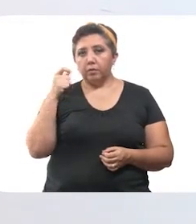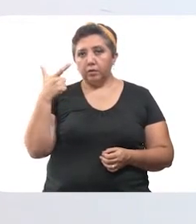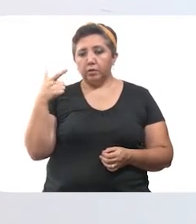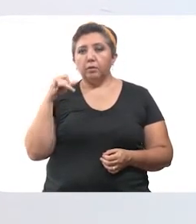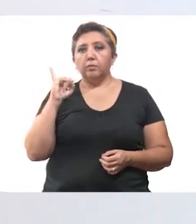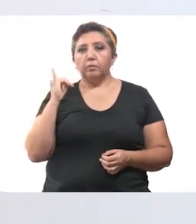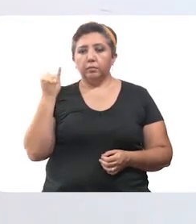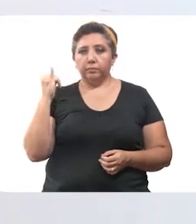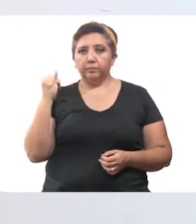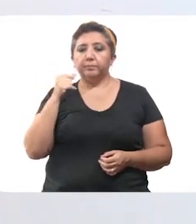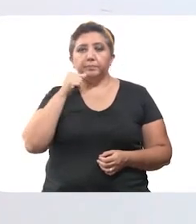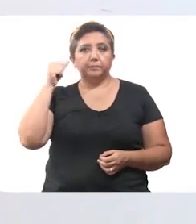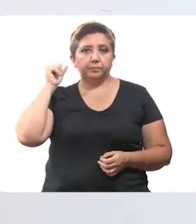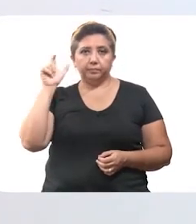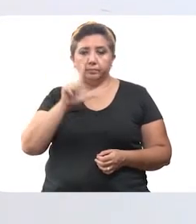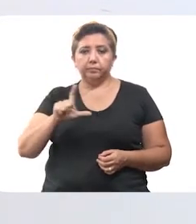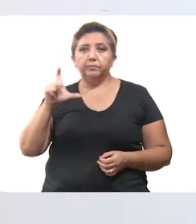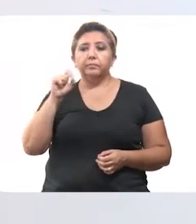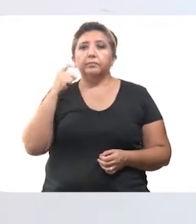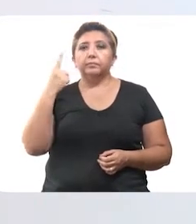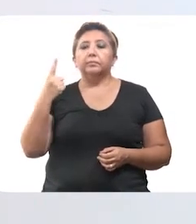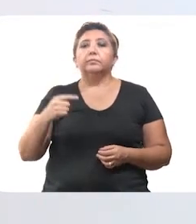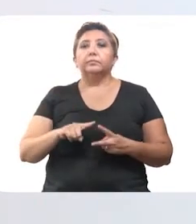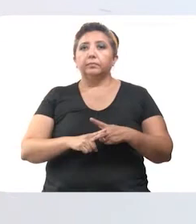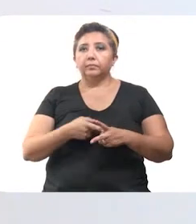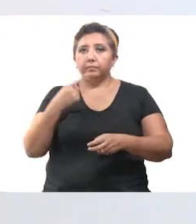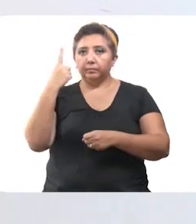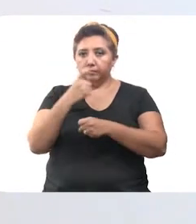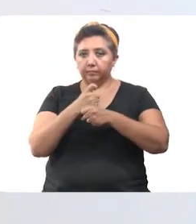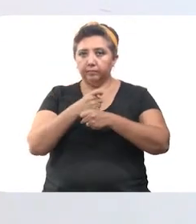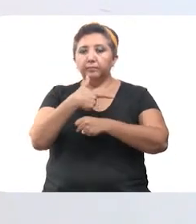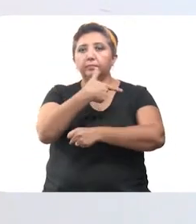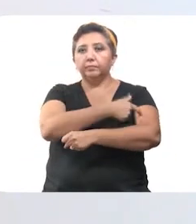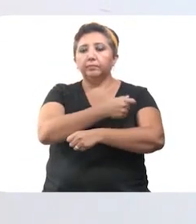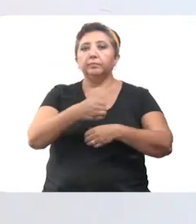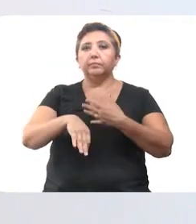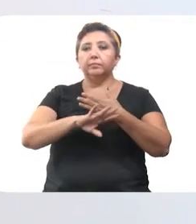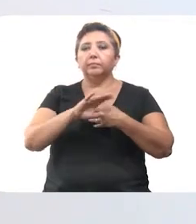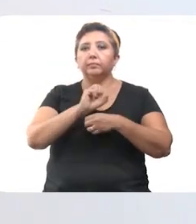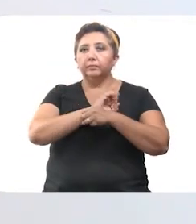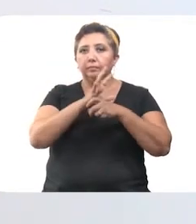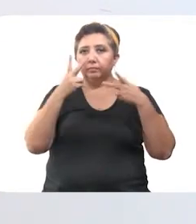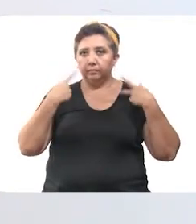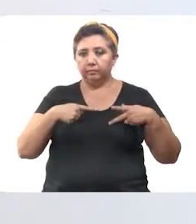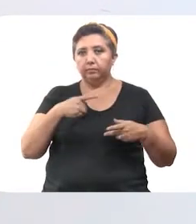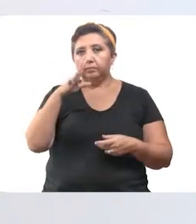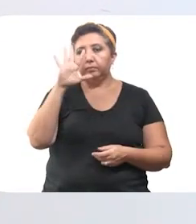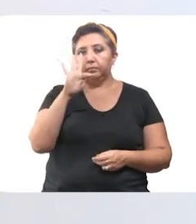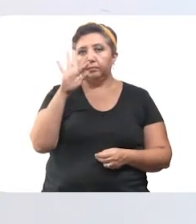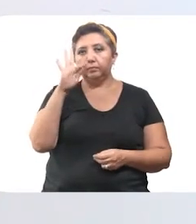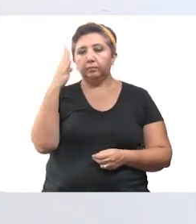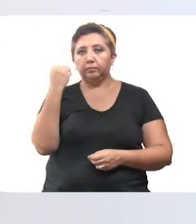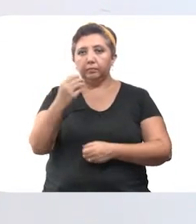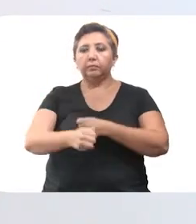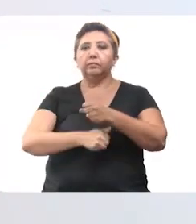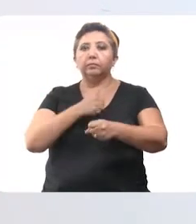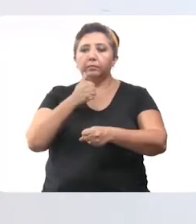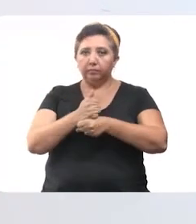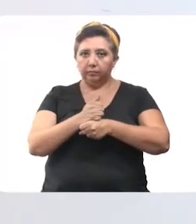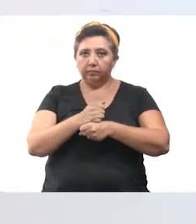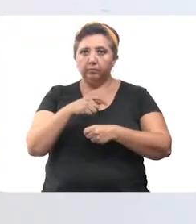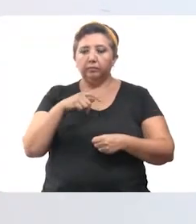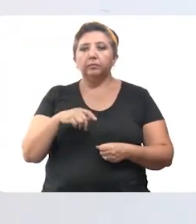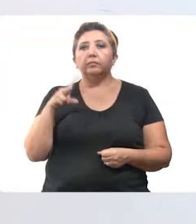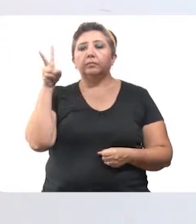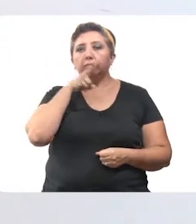junio. Ayer, lunes 21, se inició la aplicación de primeras dosis de vacunas contra el coronavirus a personas de 40 a 49 años